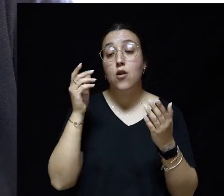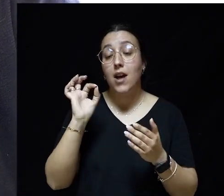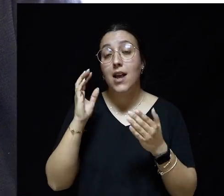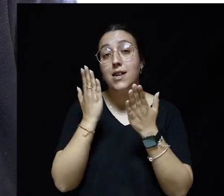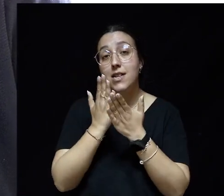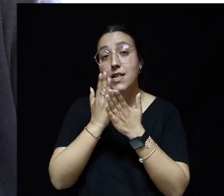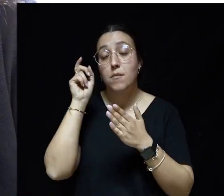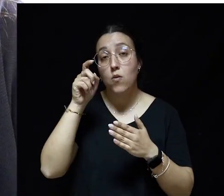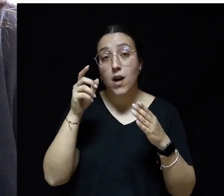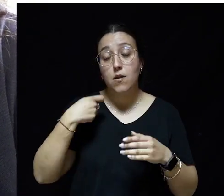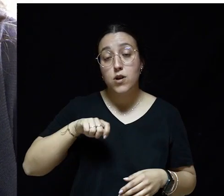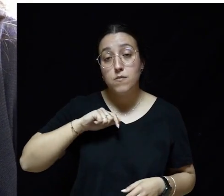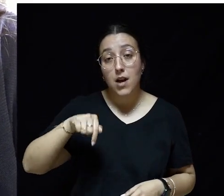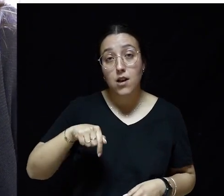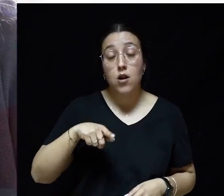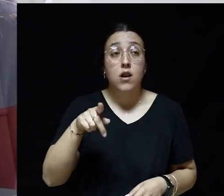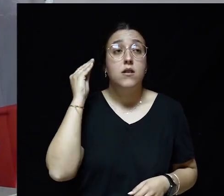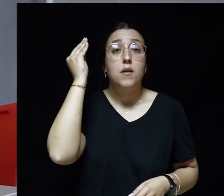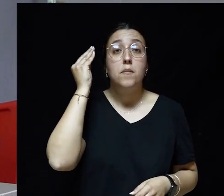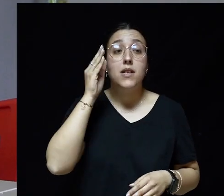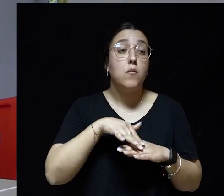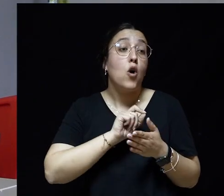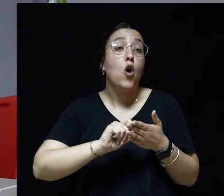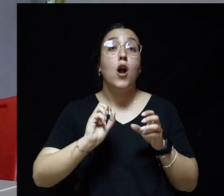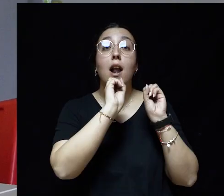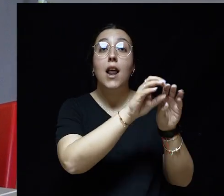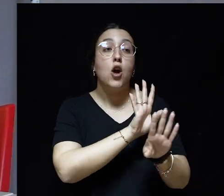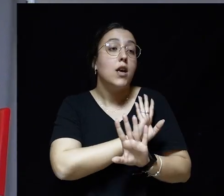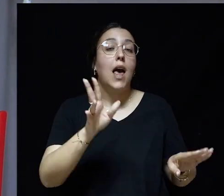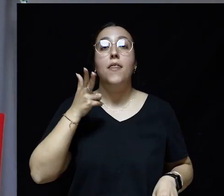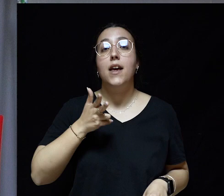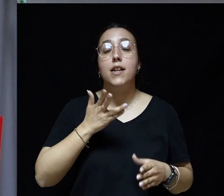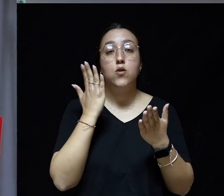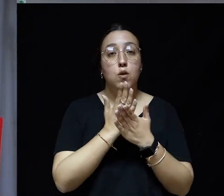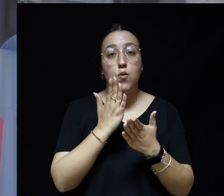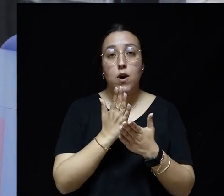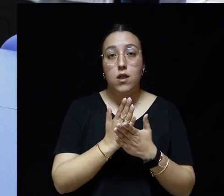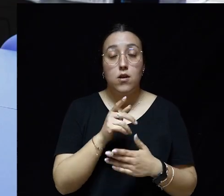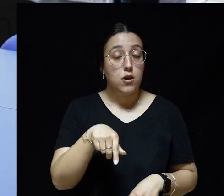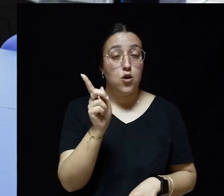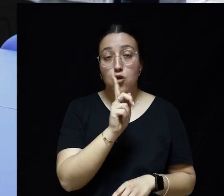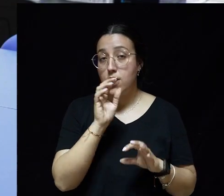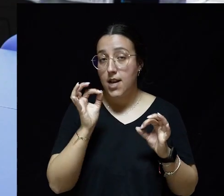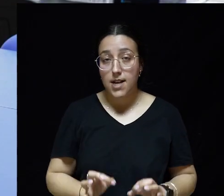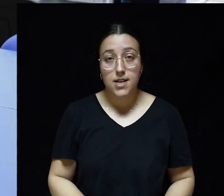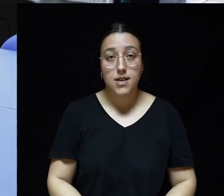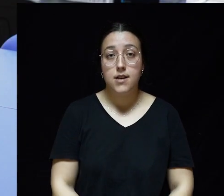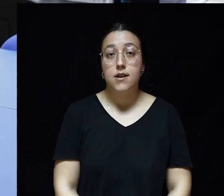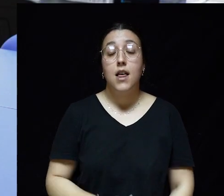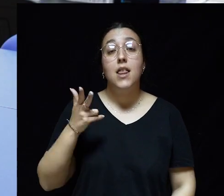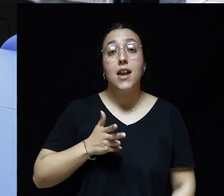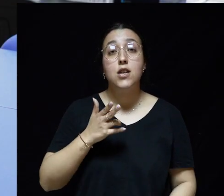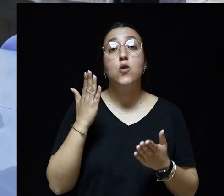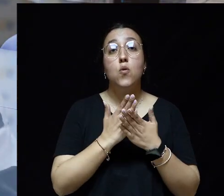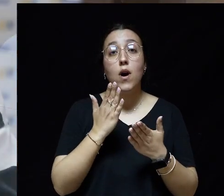educativo español es creer que por estar escolarizados ya tienen derecho a la educación. Esto no es así.